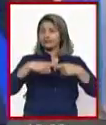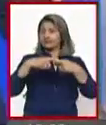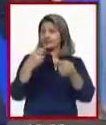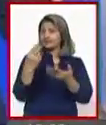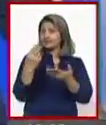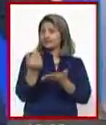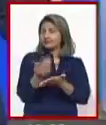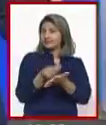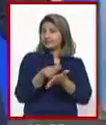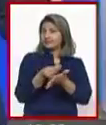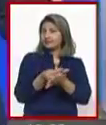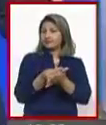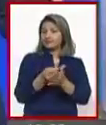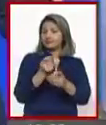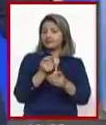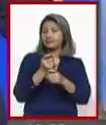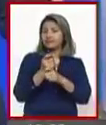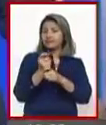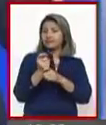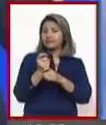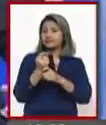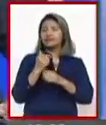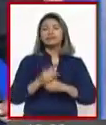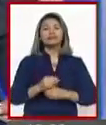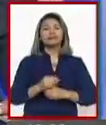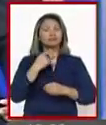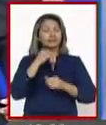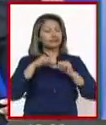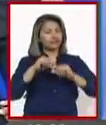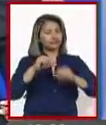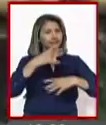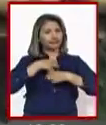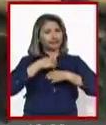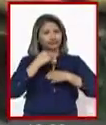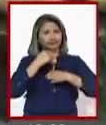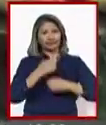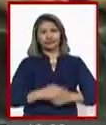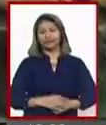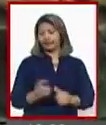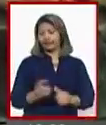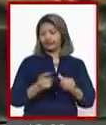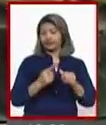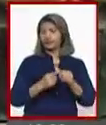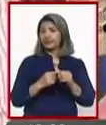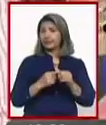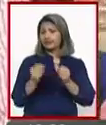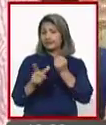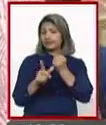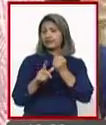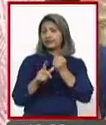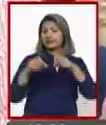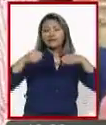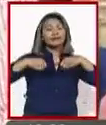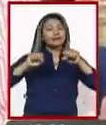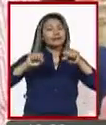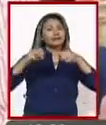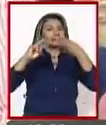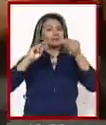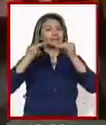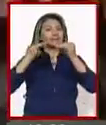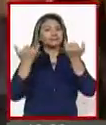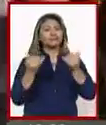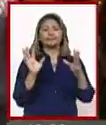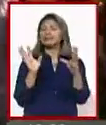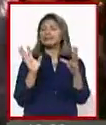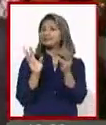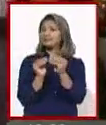de la inspección técnica vehicular. Ellos no descartan movilizaciones. Los principales dirigentes de mototaxistas de Montero hoy